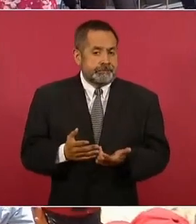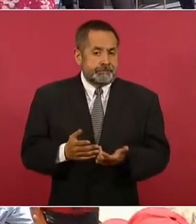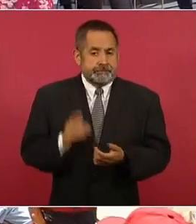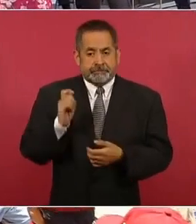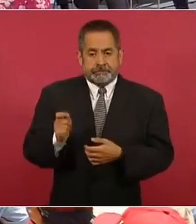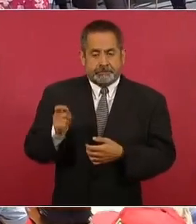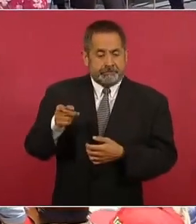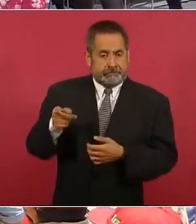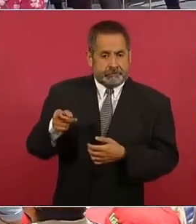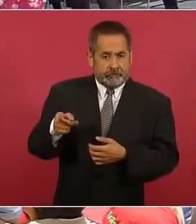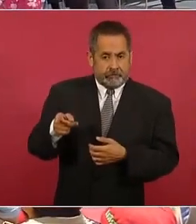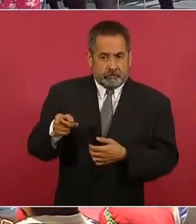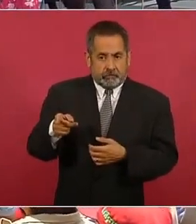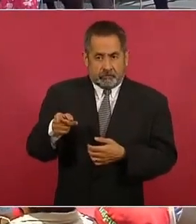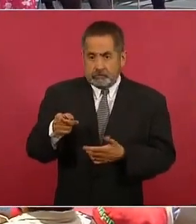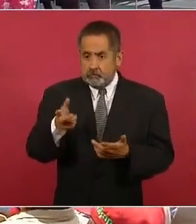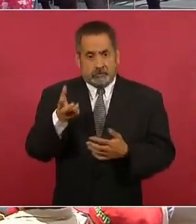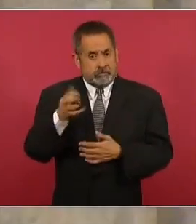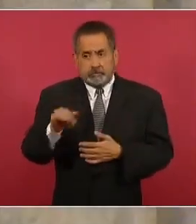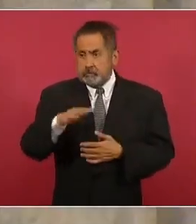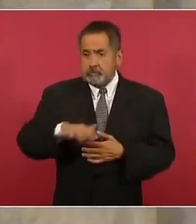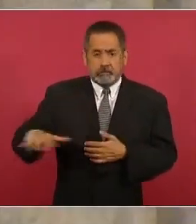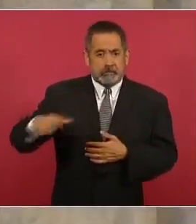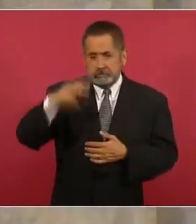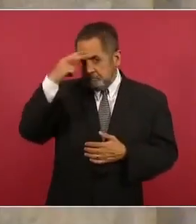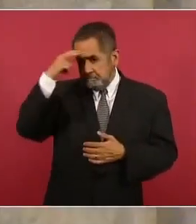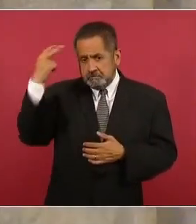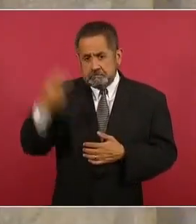Porque así es nuestro pueblo.